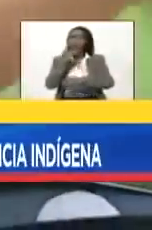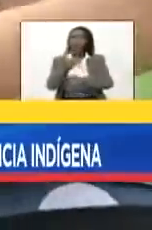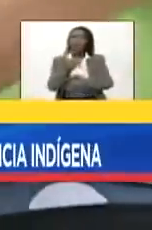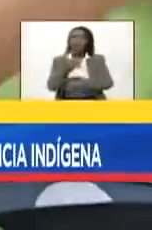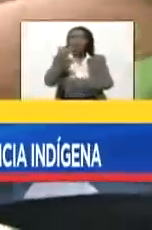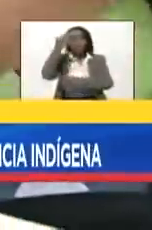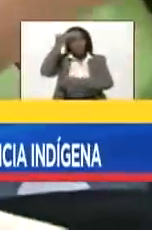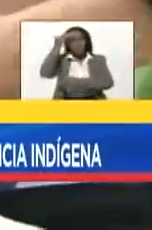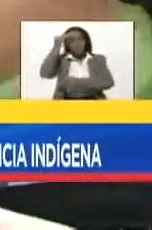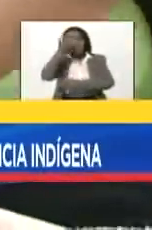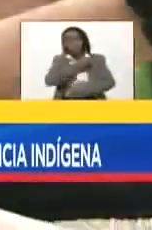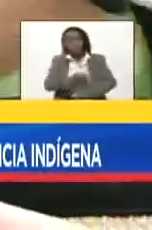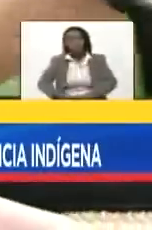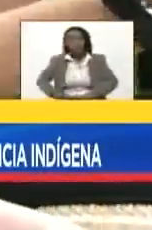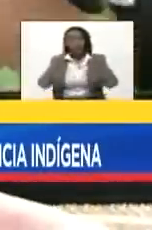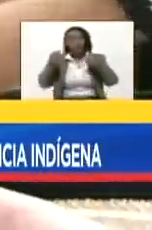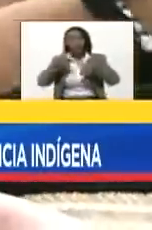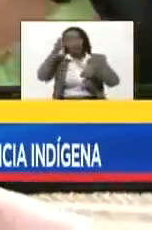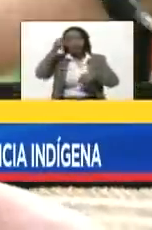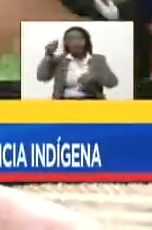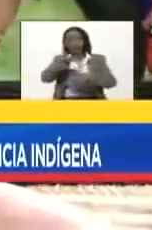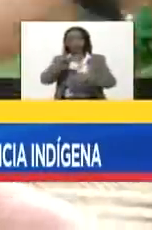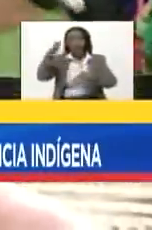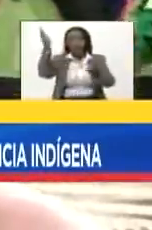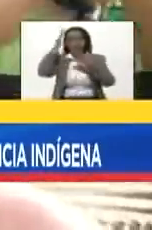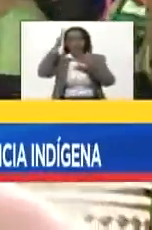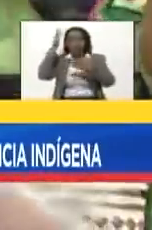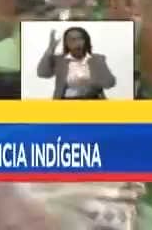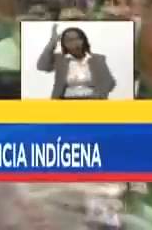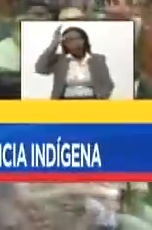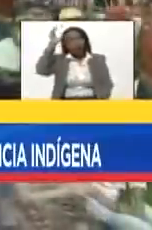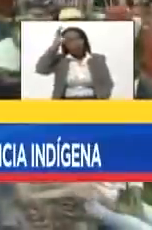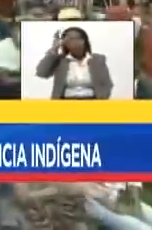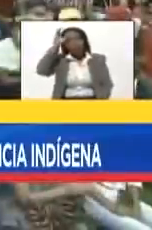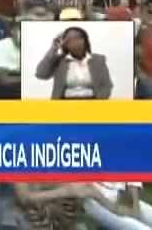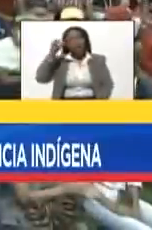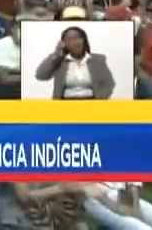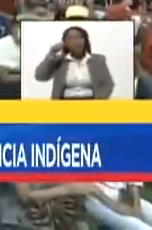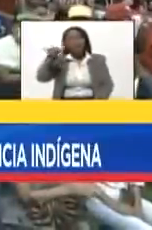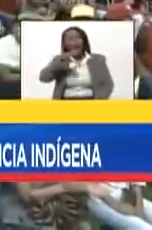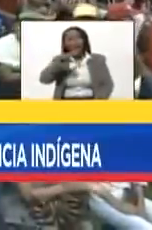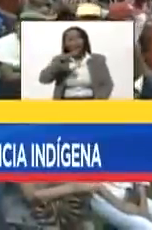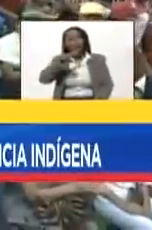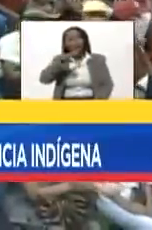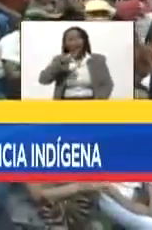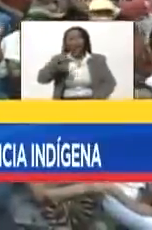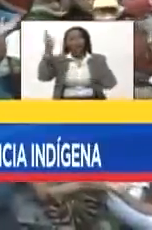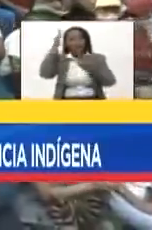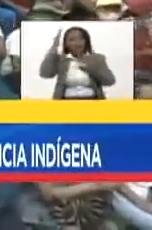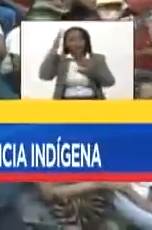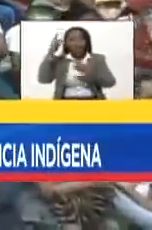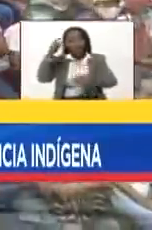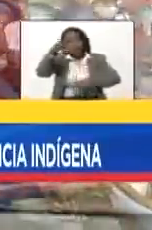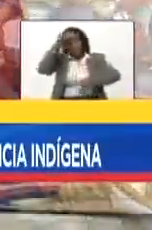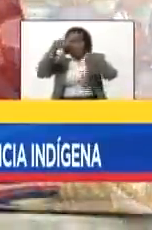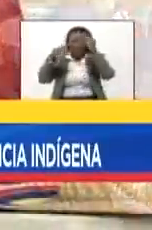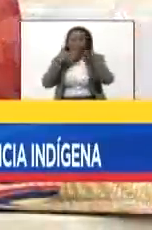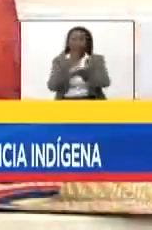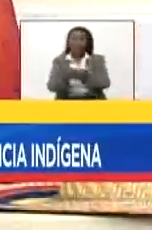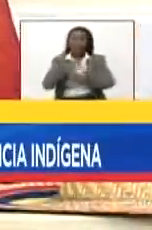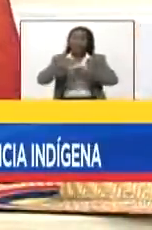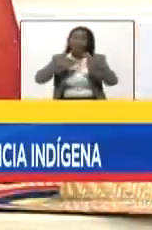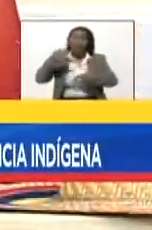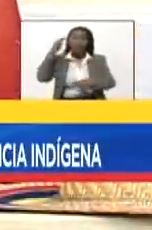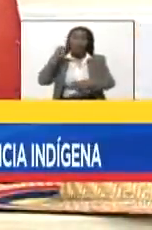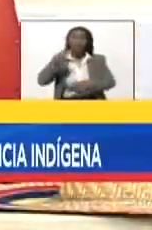permitiremos, presidente. Aquí hay un pueblo indígena consciente, un pueblo indígena que ha estudiado, que ha aprendido gracias a la Revolución